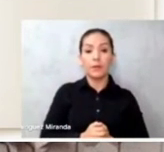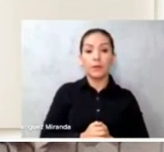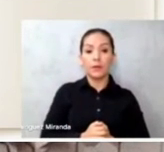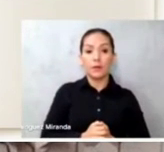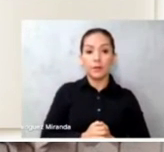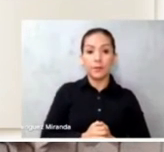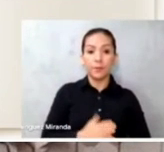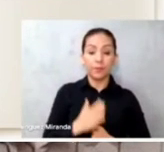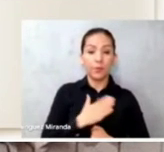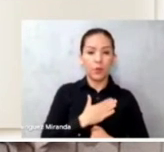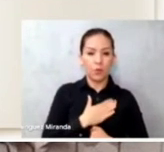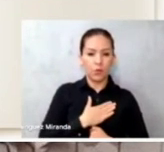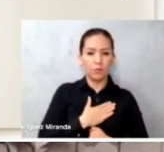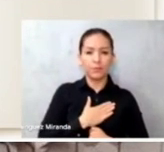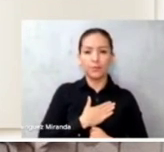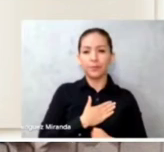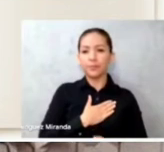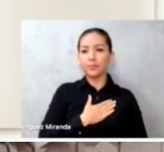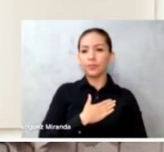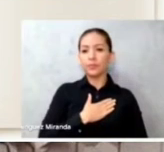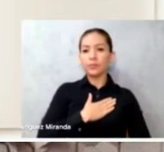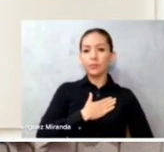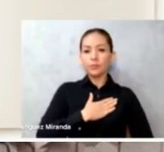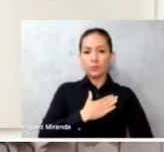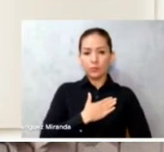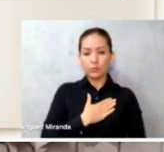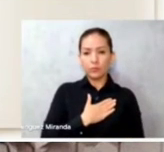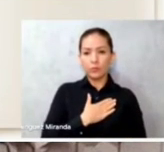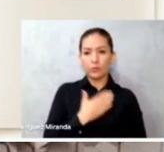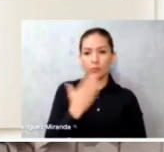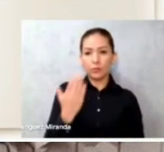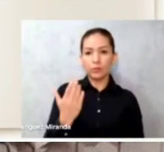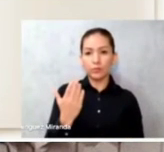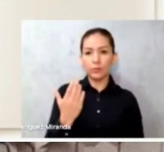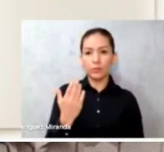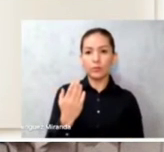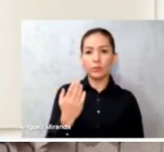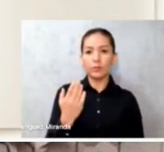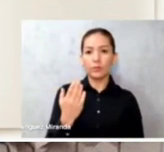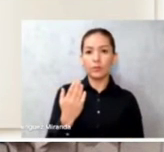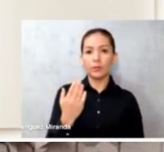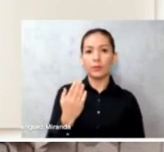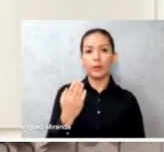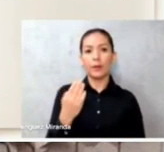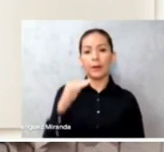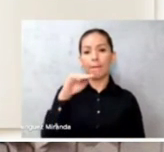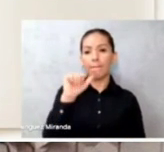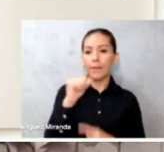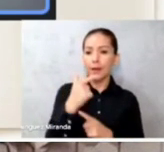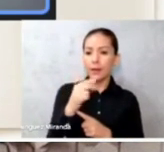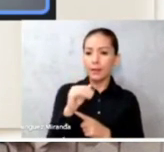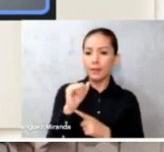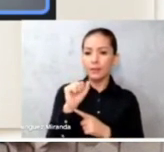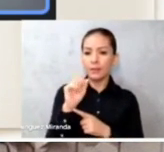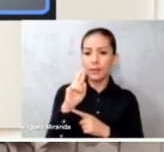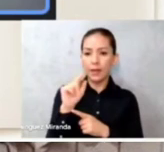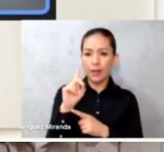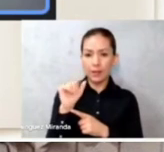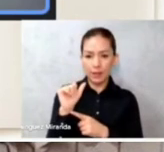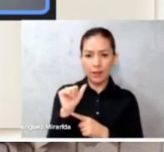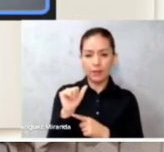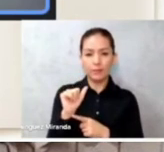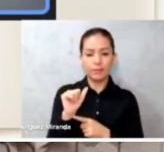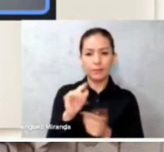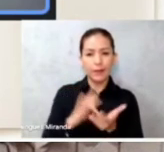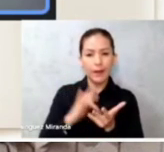intervención muy breve, con el permiso de la magistrada y de mis compañeros magistrados de pleno, quisiera agradecer la